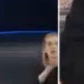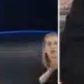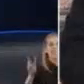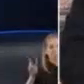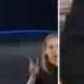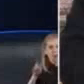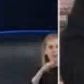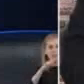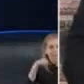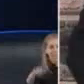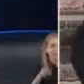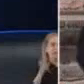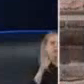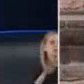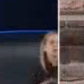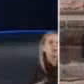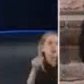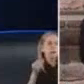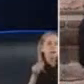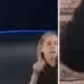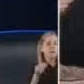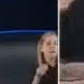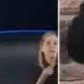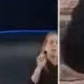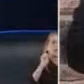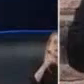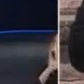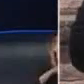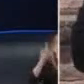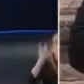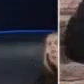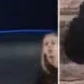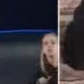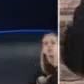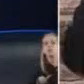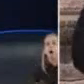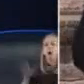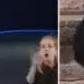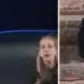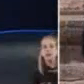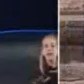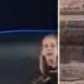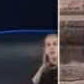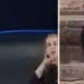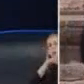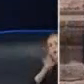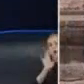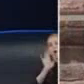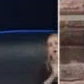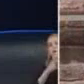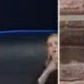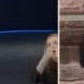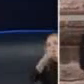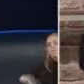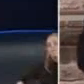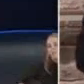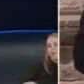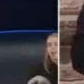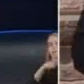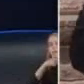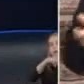organizaciones sociales han logrado silvina y juntar la opinión de todas en particular las afines el gobierno y las no afines al